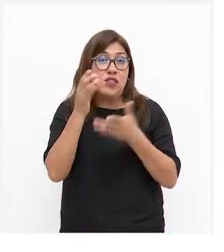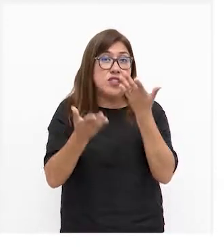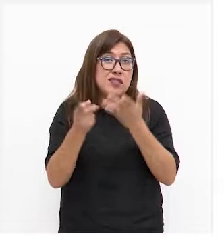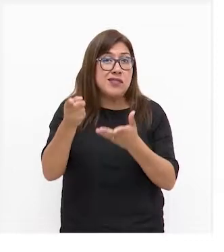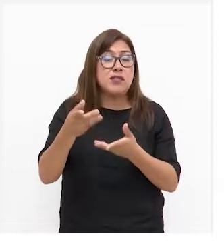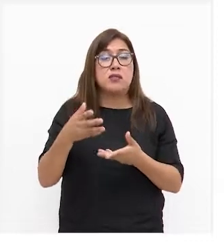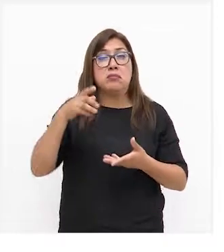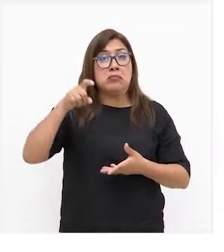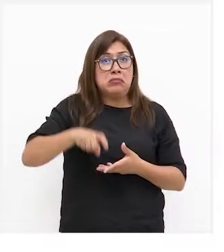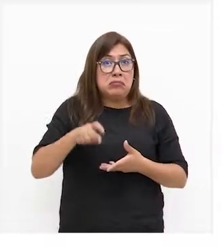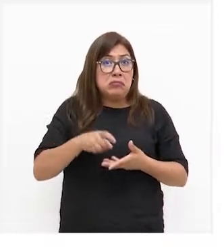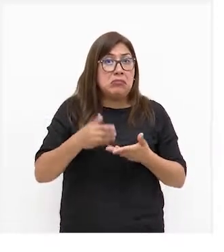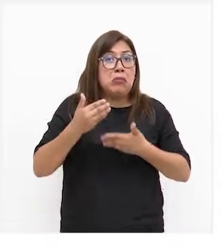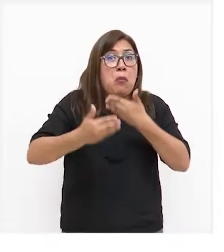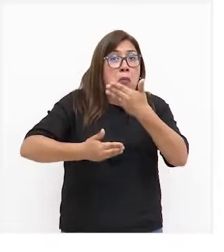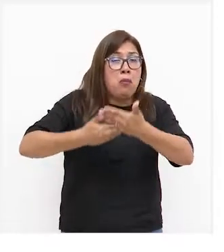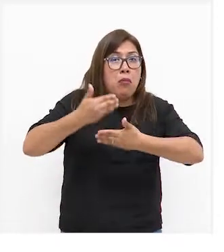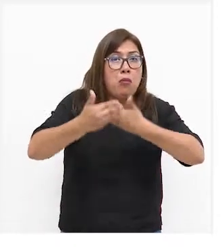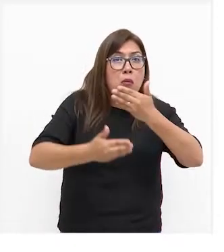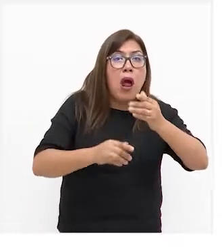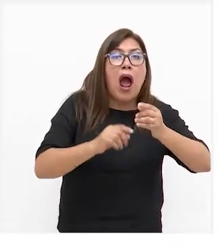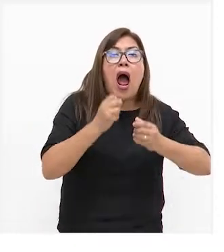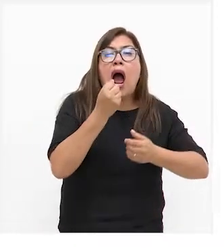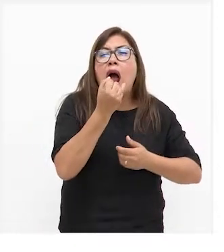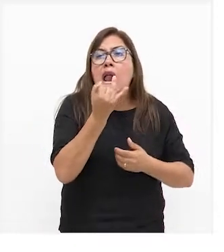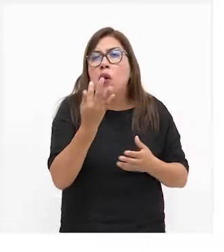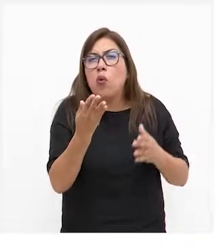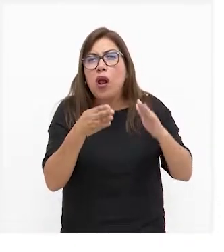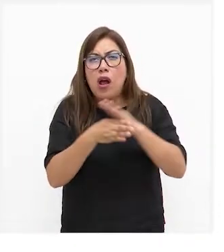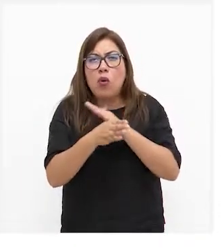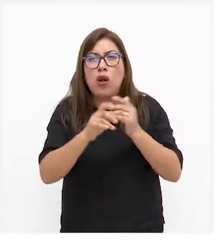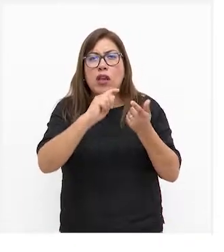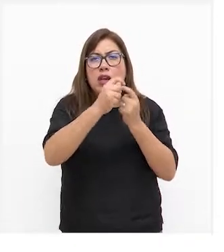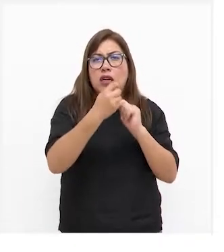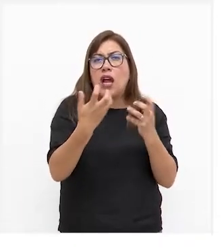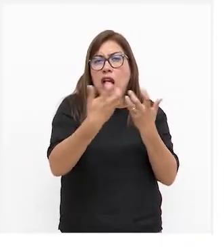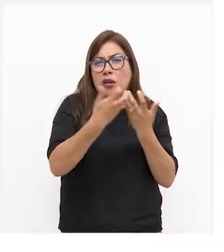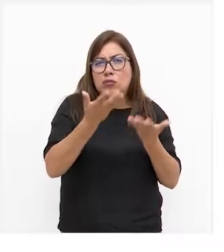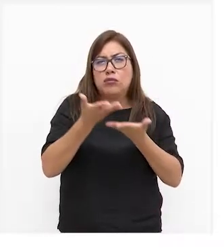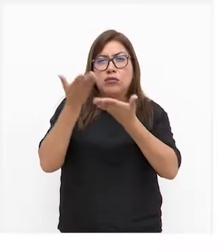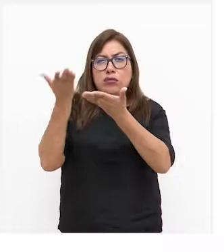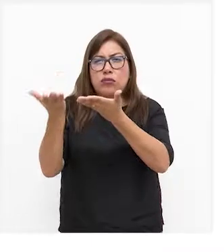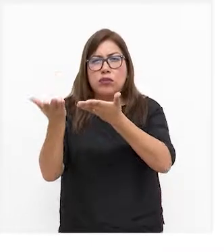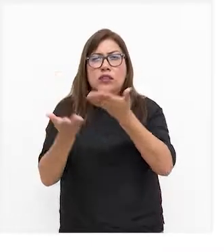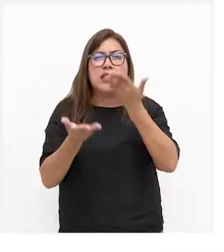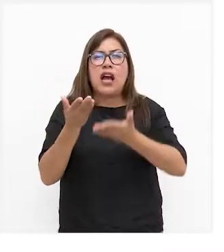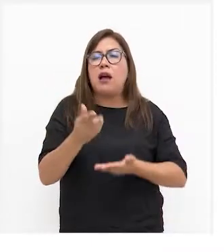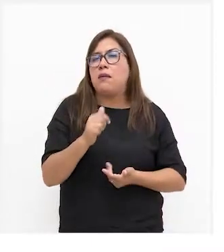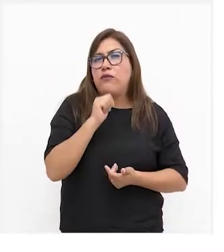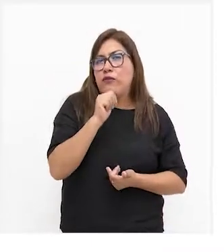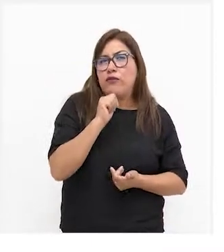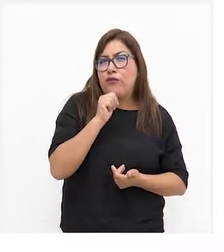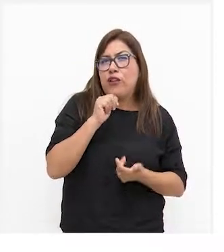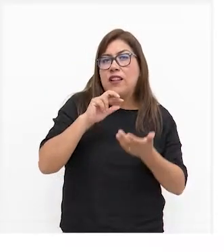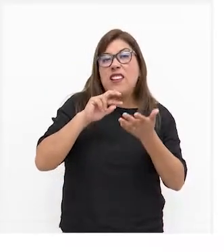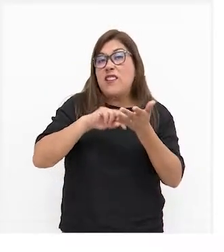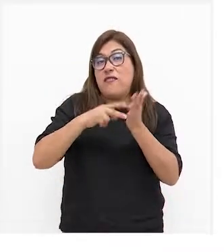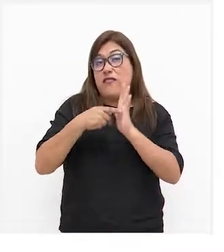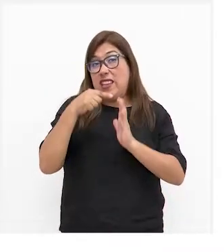su voluntad se implementen ciertas medidas de accesibilidad o ajustes razonables, que no son